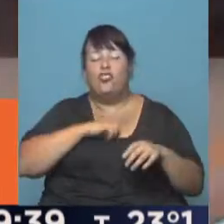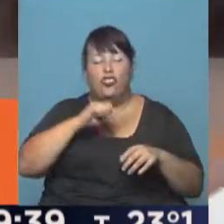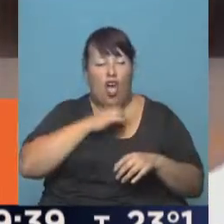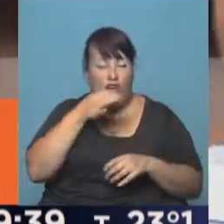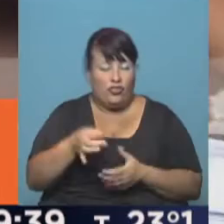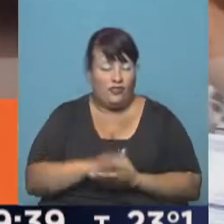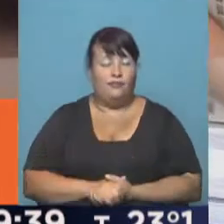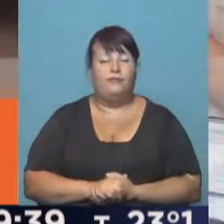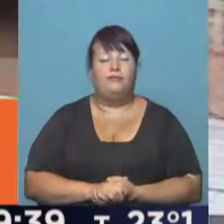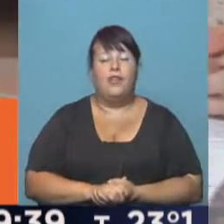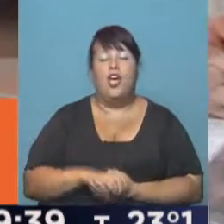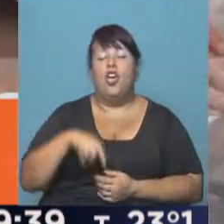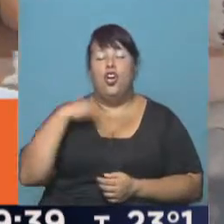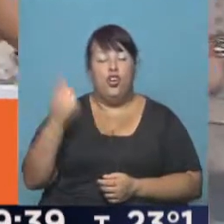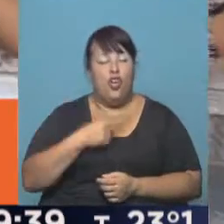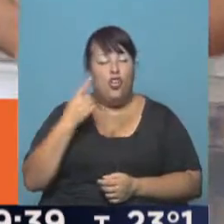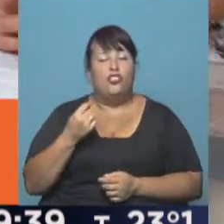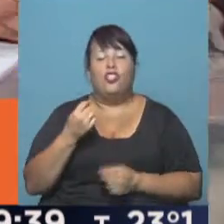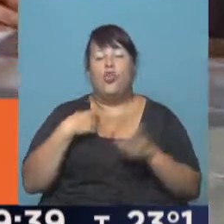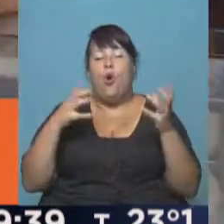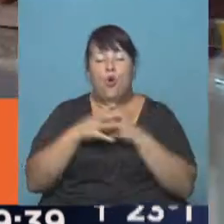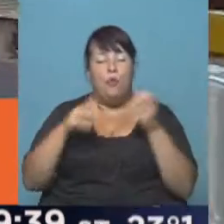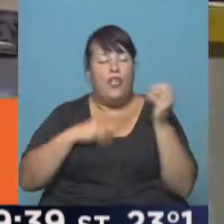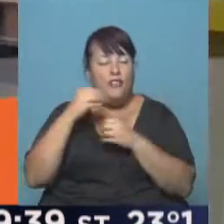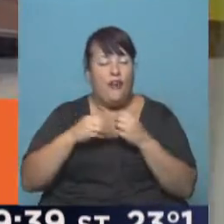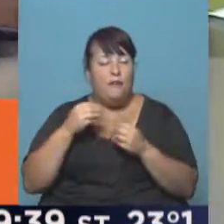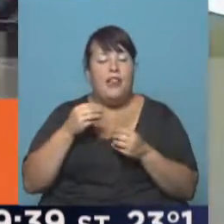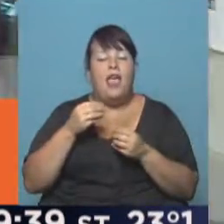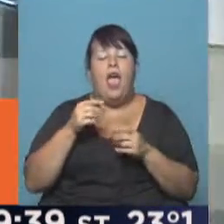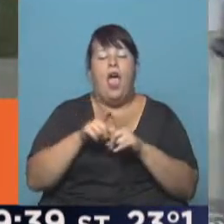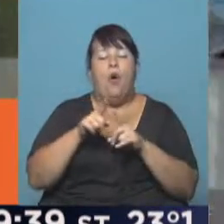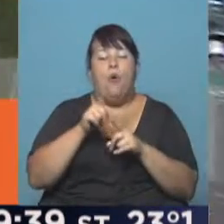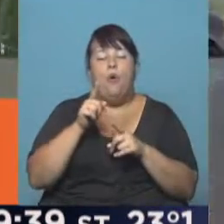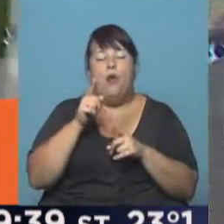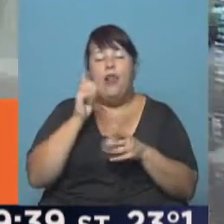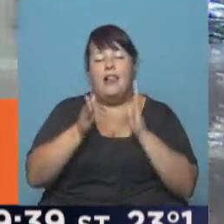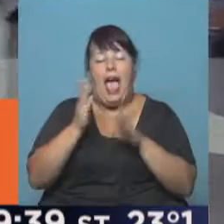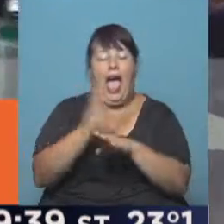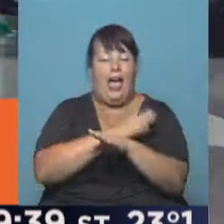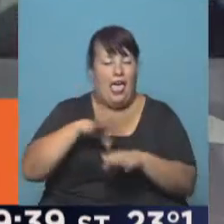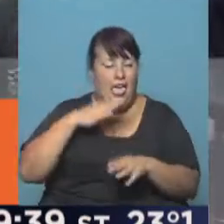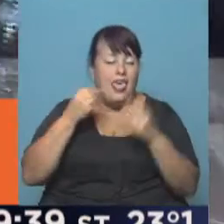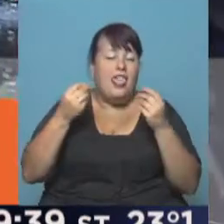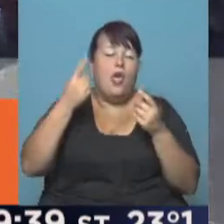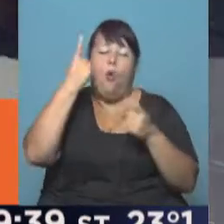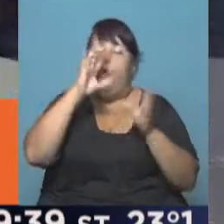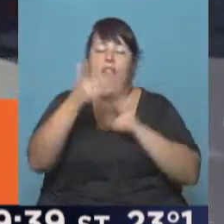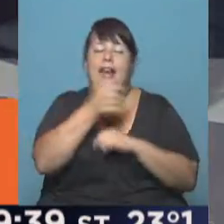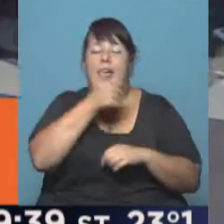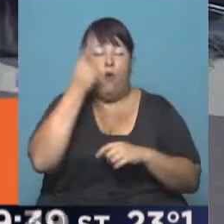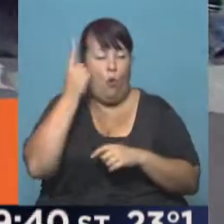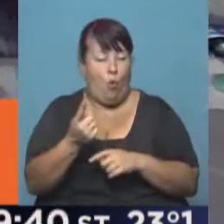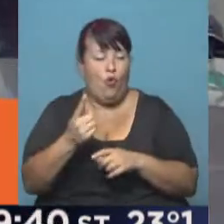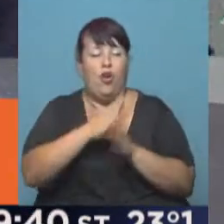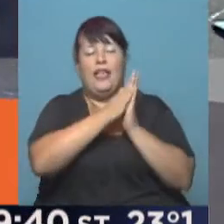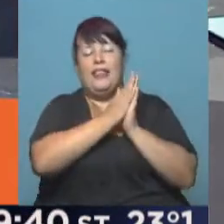expectoración. Nosotros hacemos en los grupos familiares terapéutica preventiva con una sola medicación